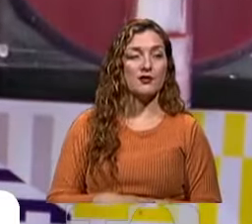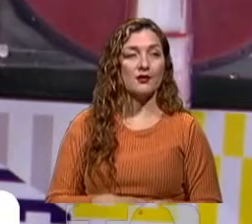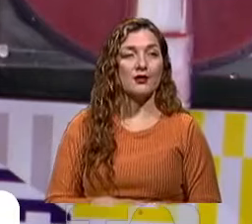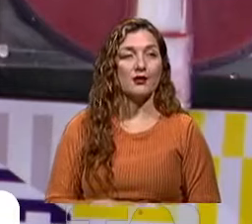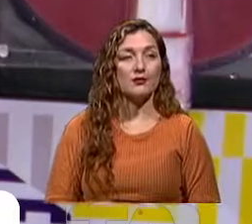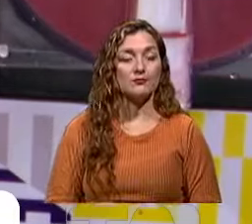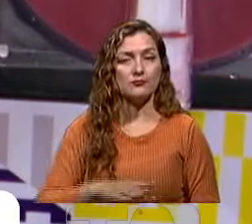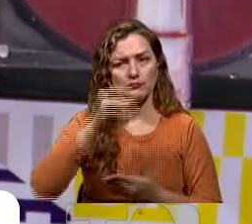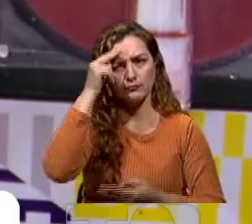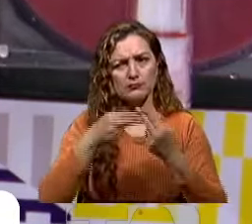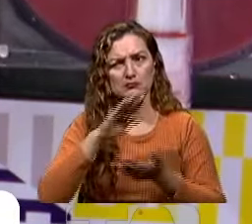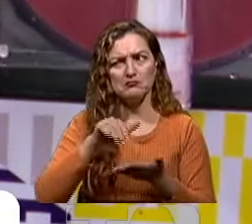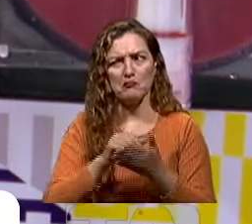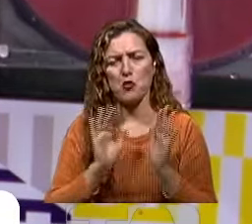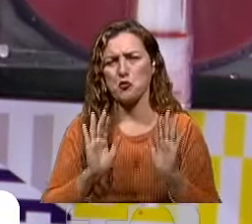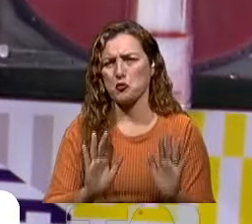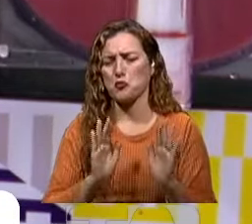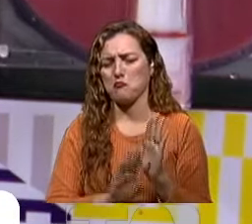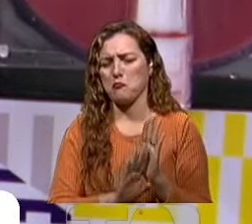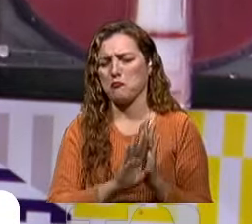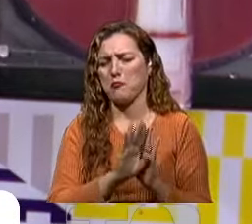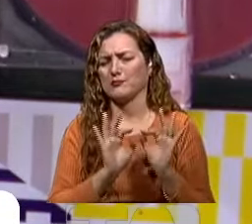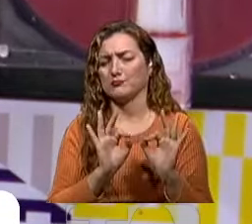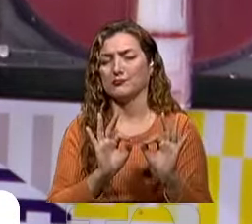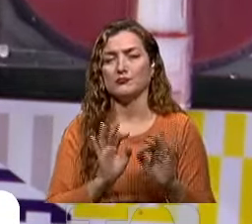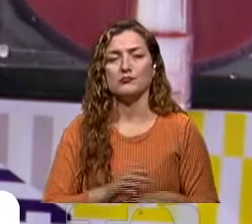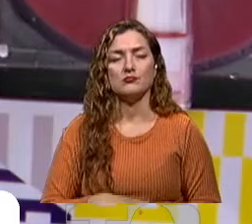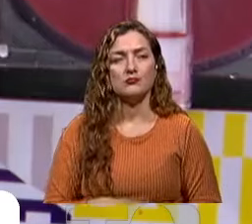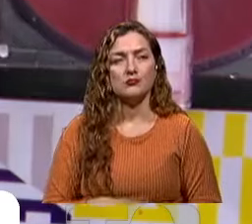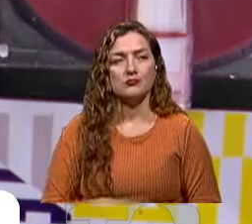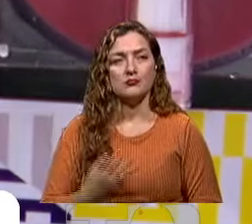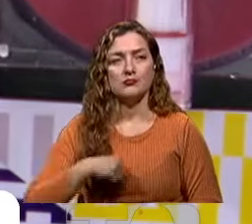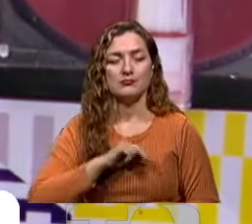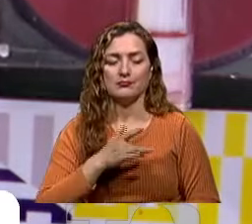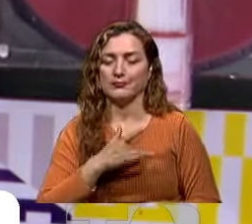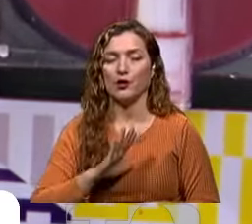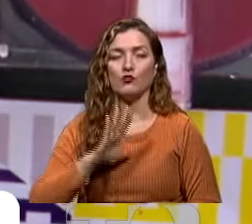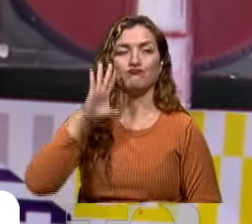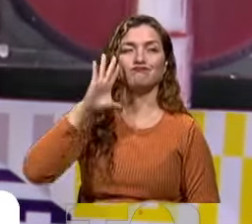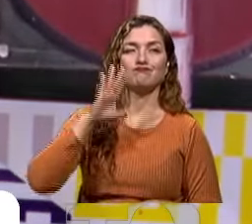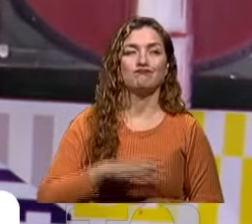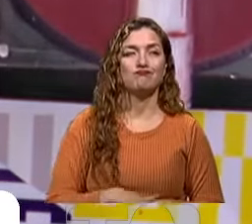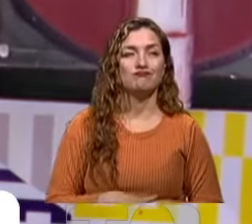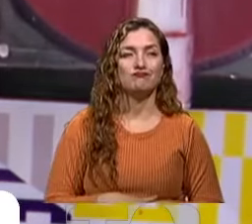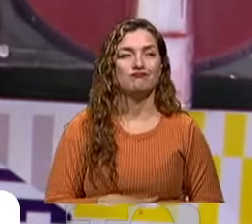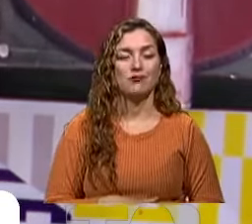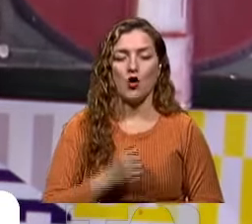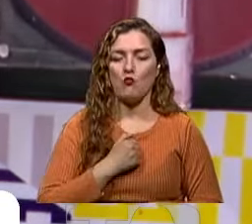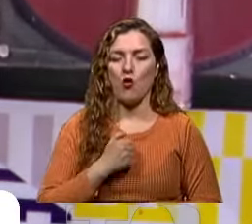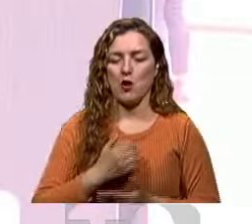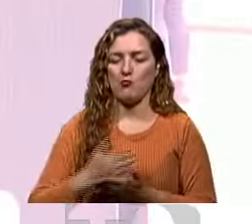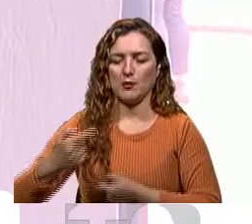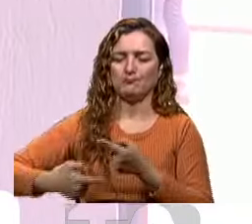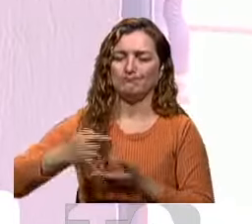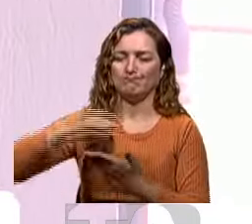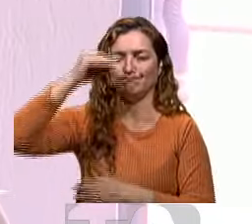todos los emprendimientos manabitas. Nosotros estamos muy orgullosos de nuestra herencia